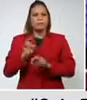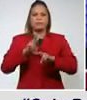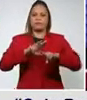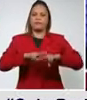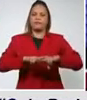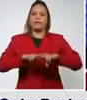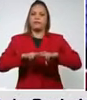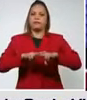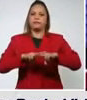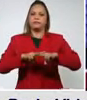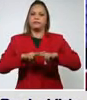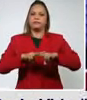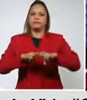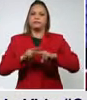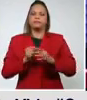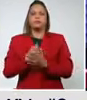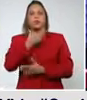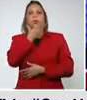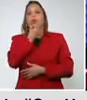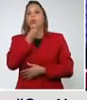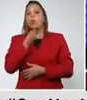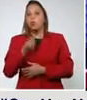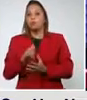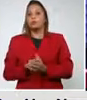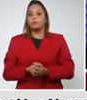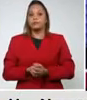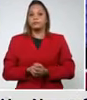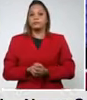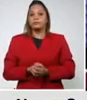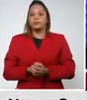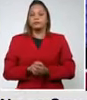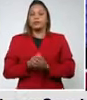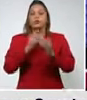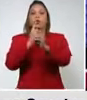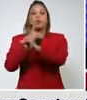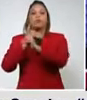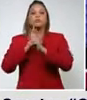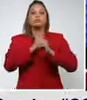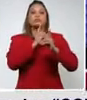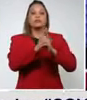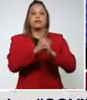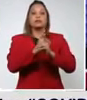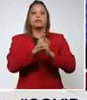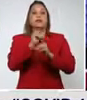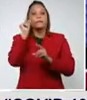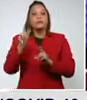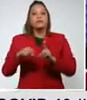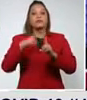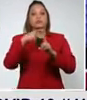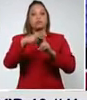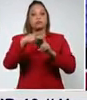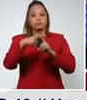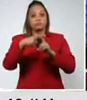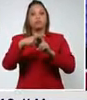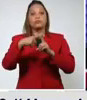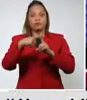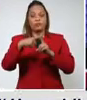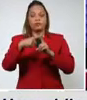una mujer relativamente joven, contacto de un caso que ya había sido diagnosticado, un caso